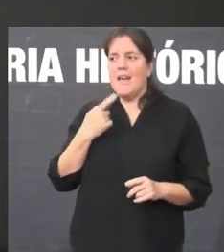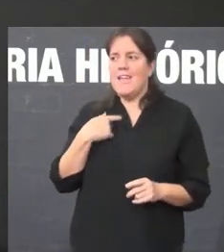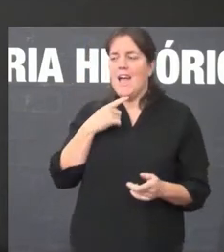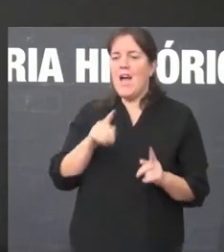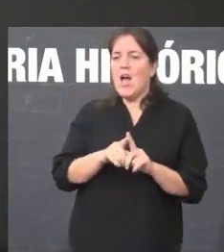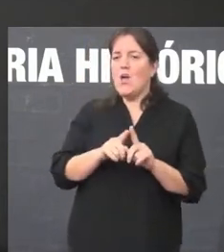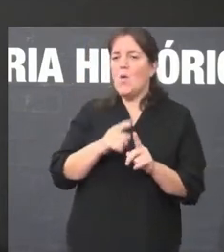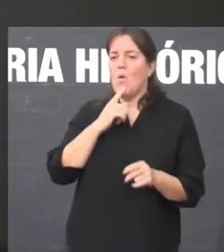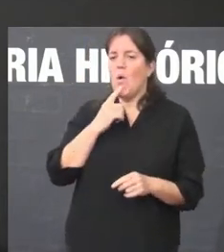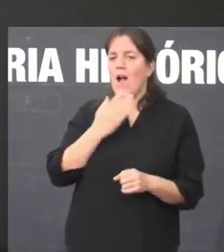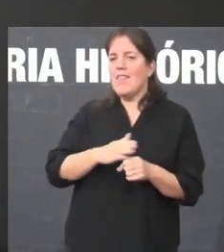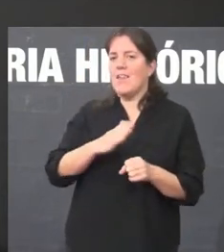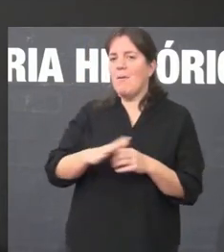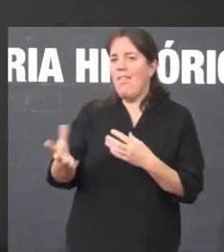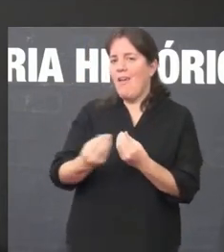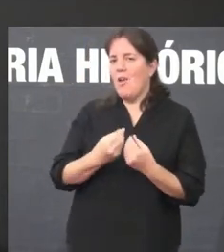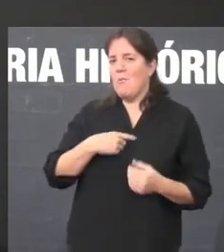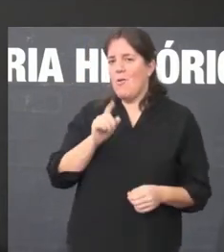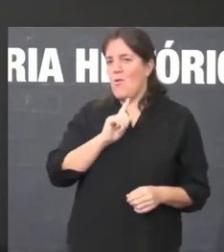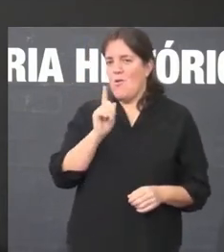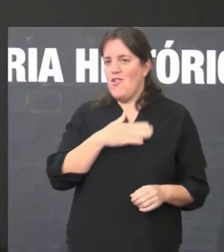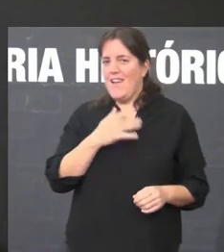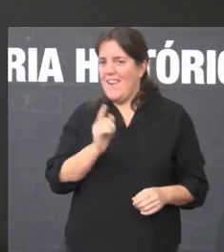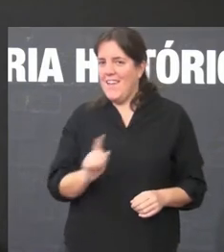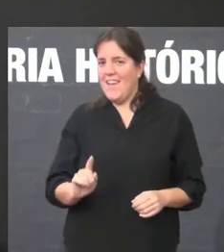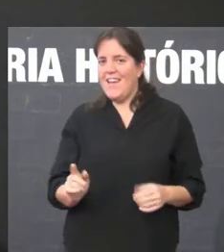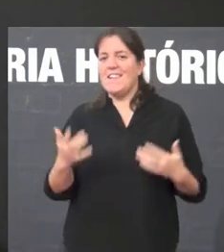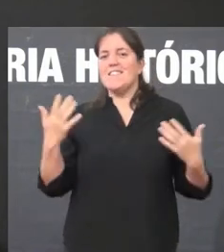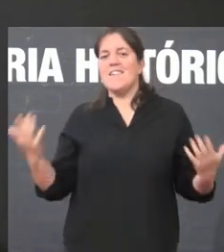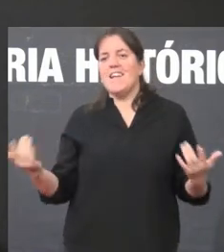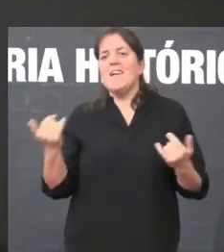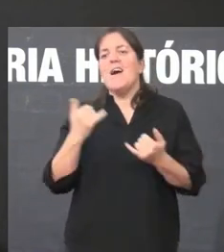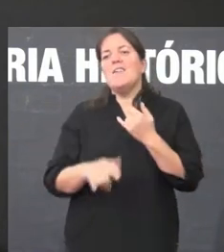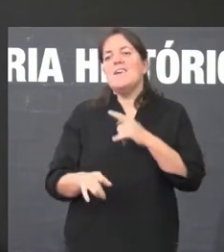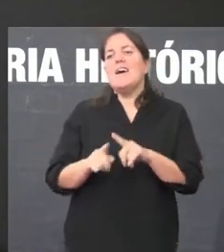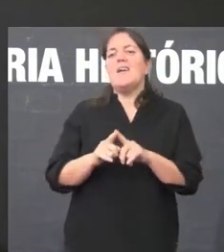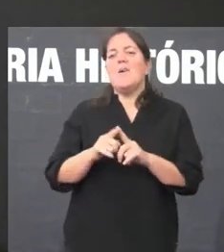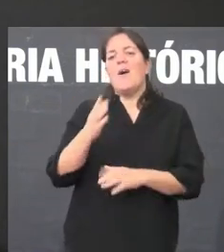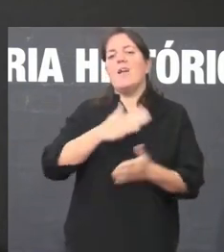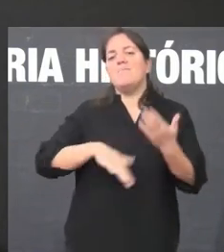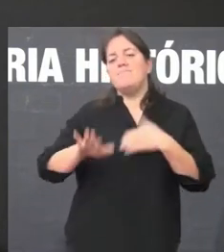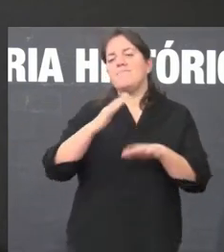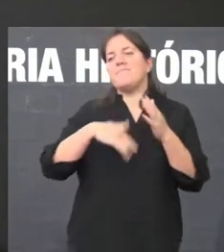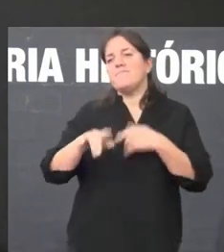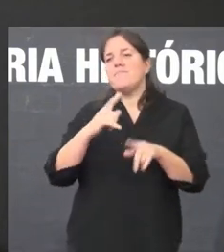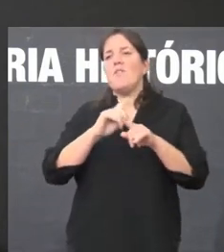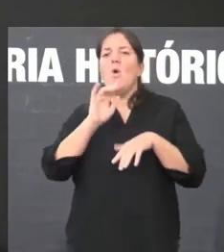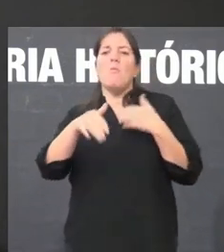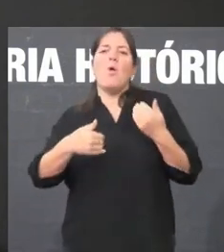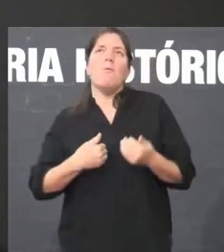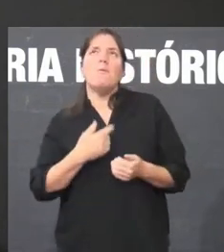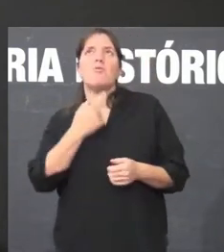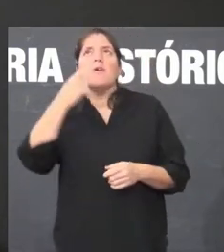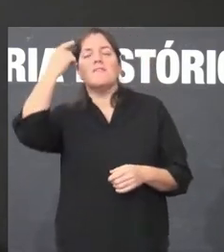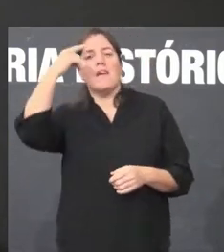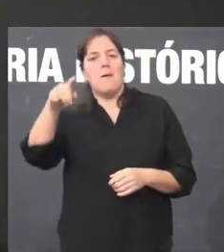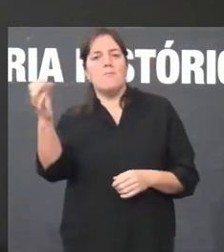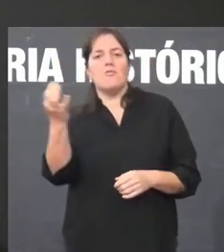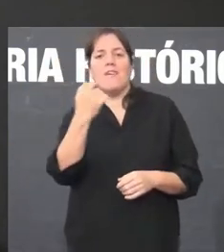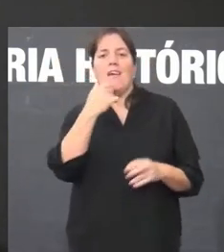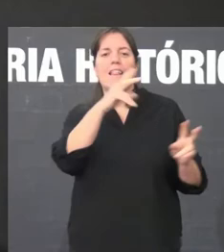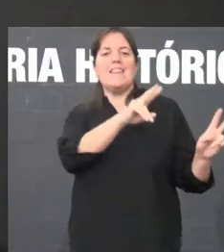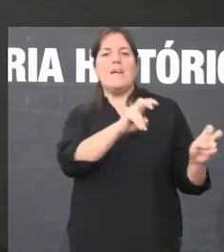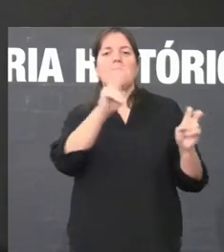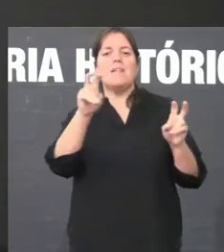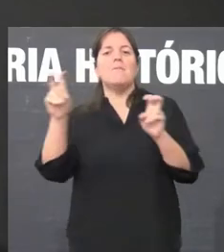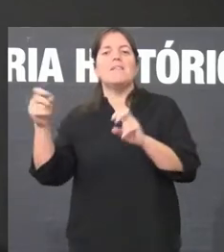tomar cervezas conmigo, ya, y entonces, bueno, al final ya volvimos otra vez, pero ya sabemos que